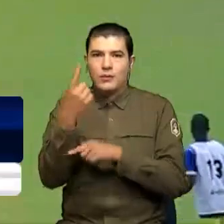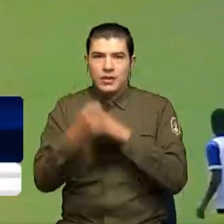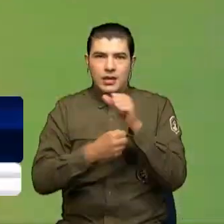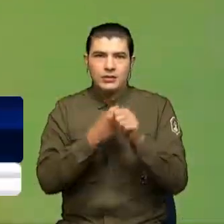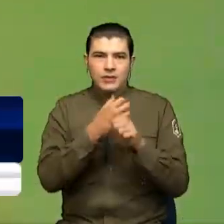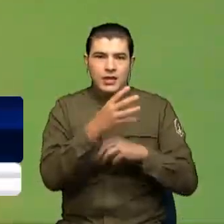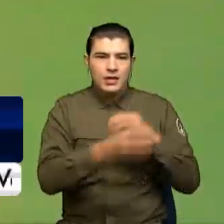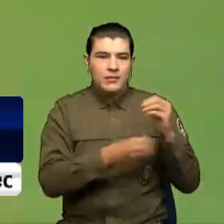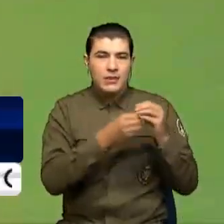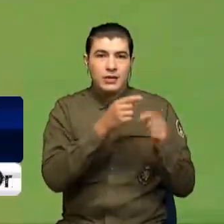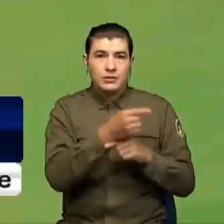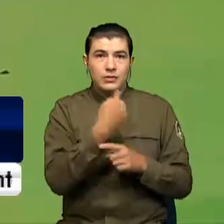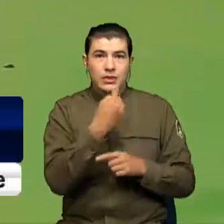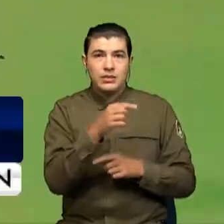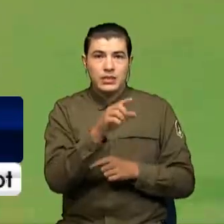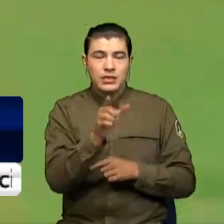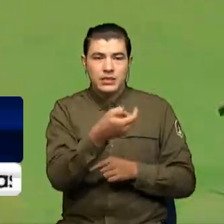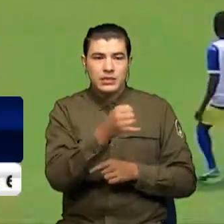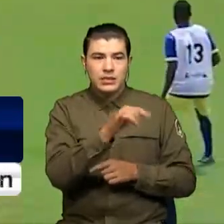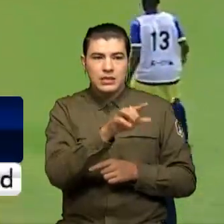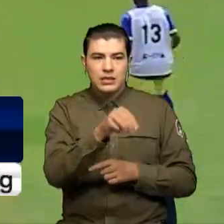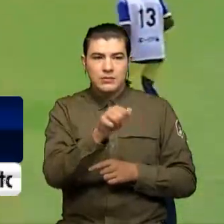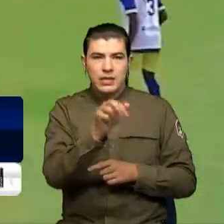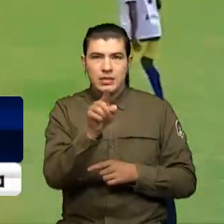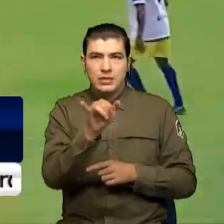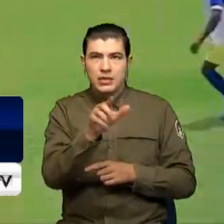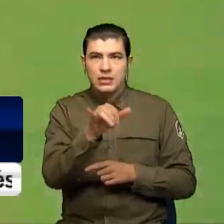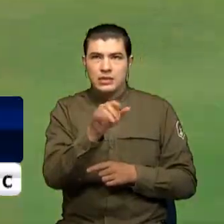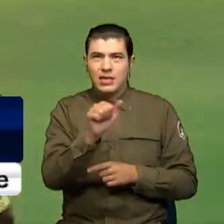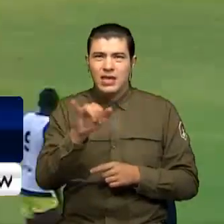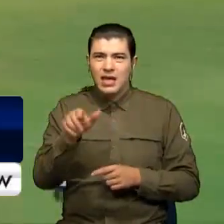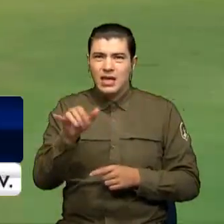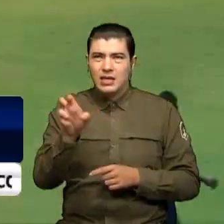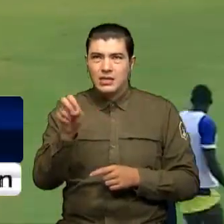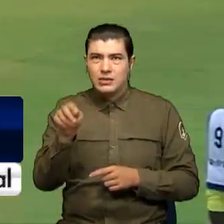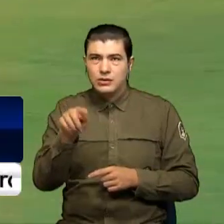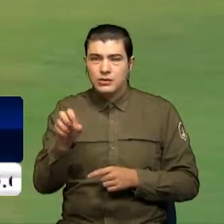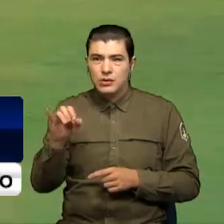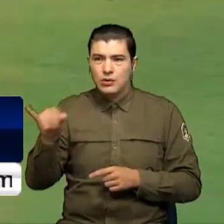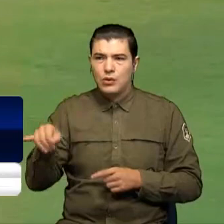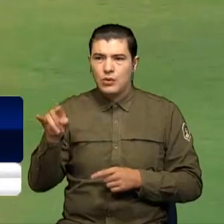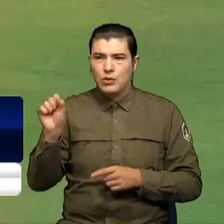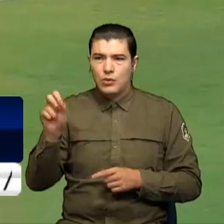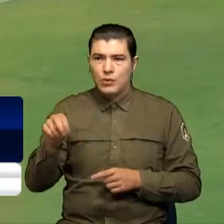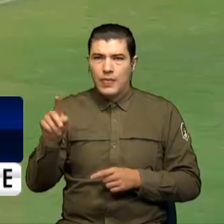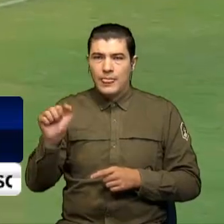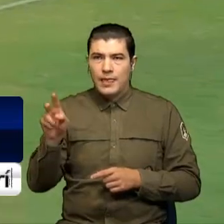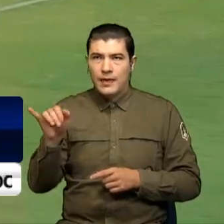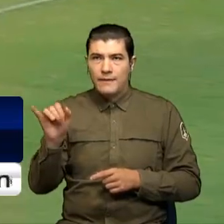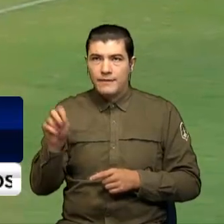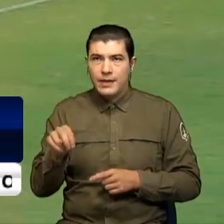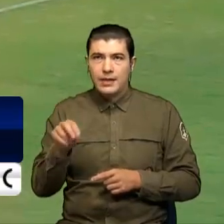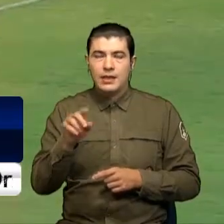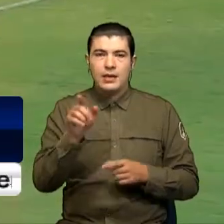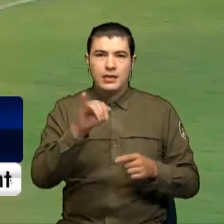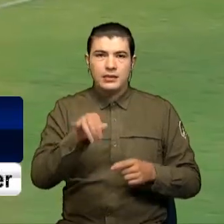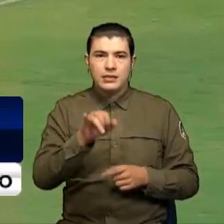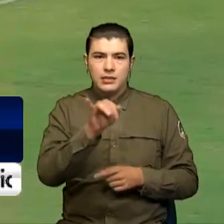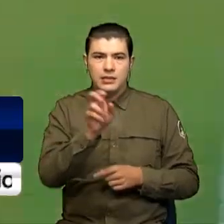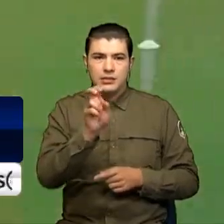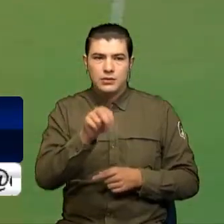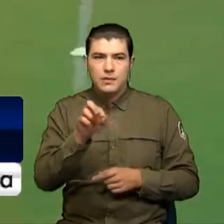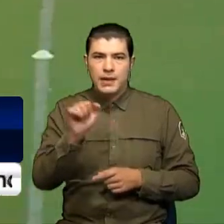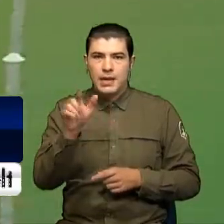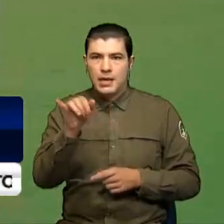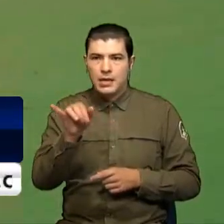confirmó la salida de yilmar filigrana kevin salazar jardín son mujica juan david jiménez y jason palacios a estos nombres se le